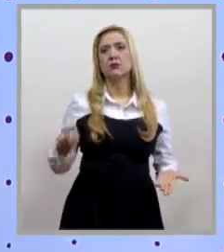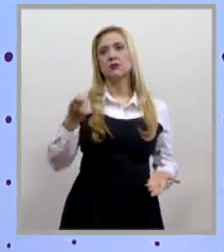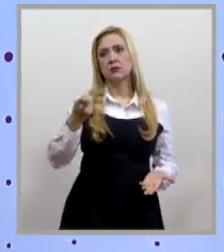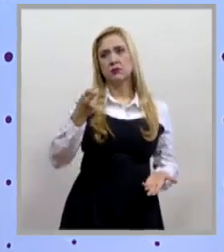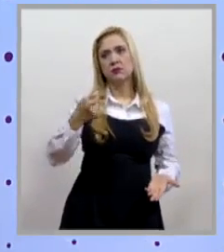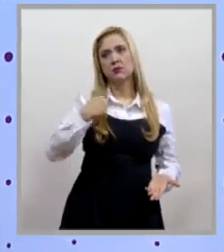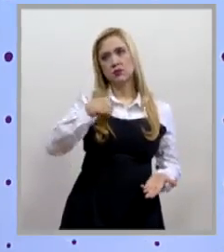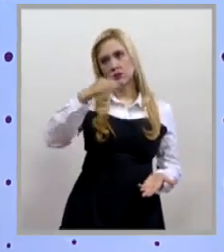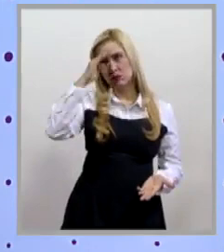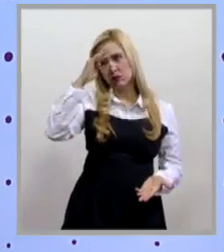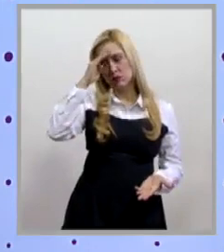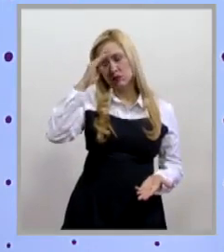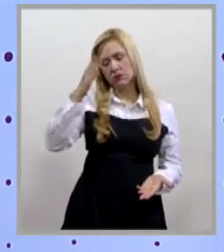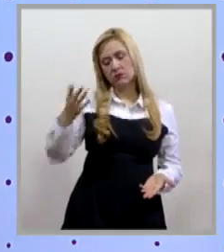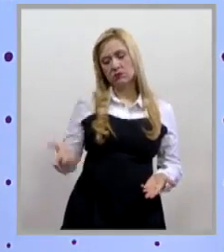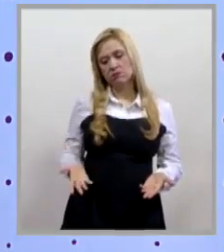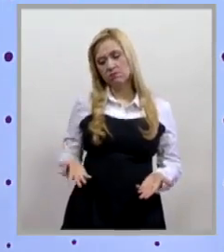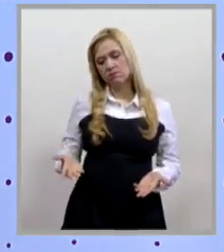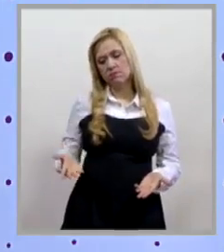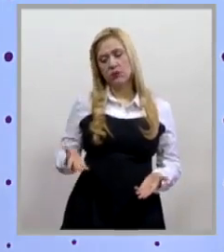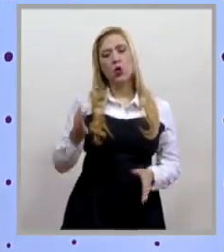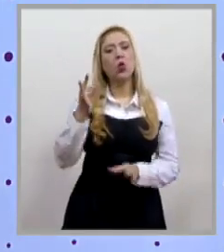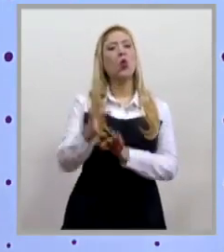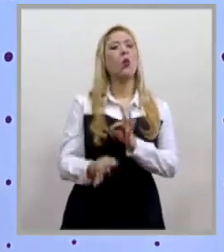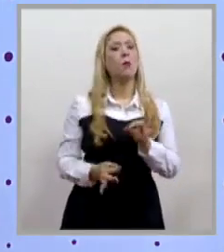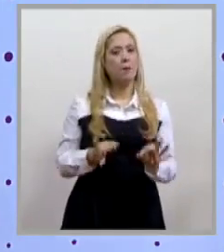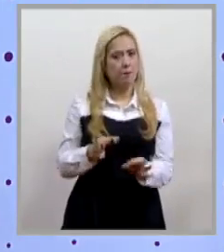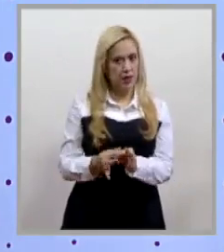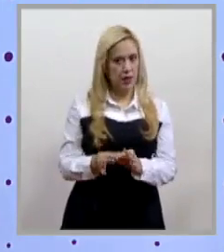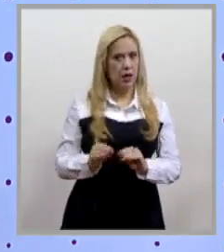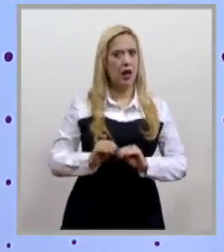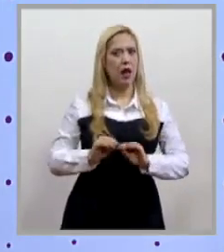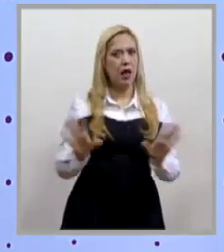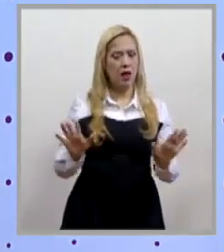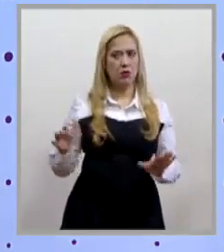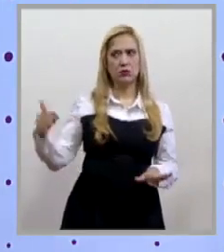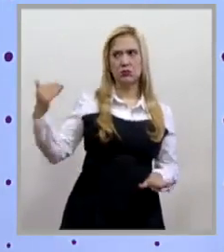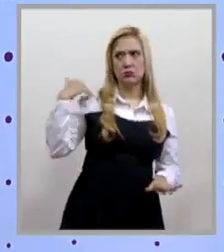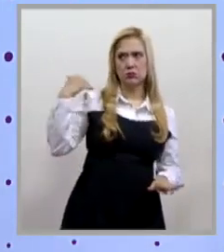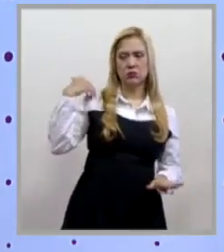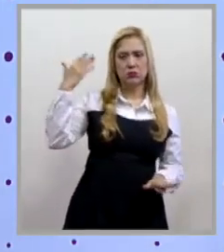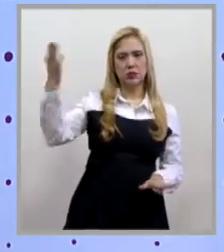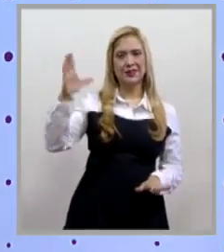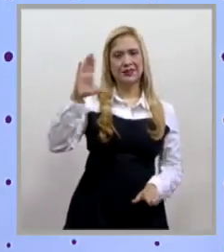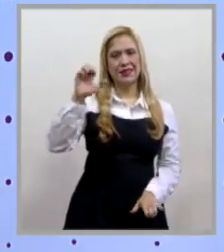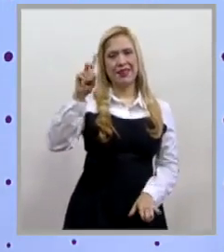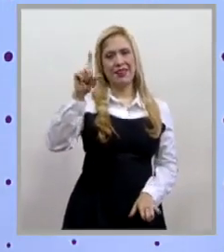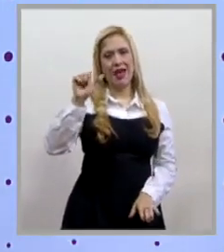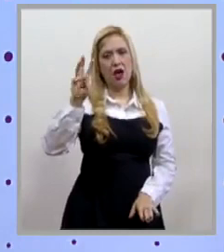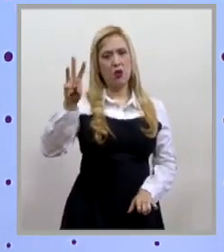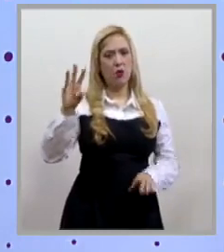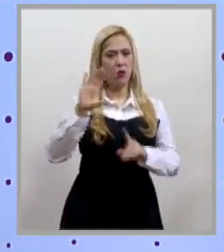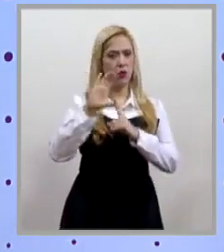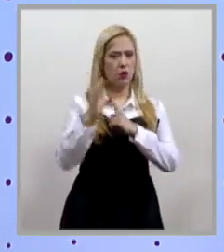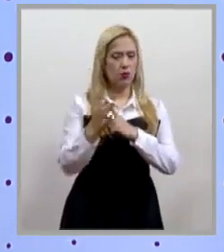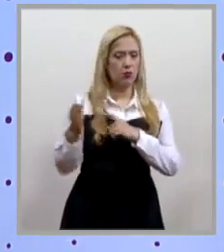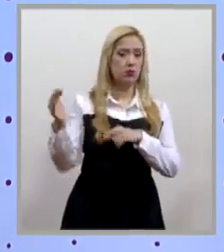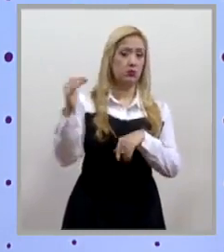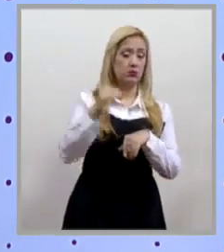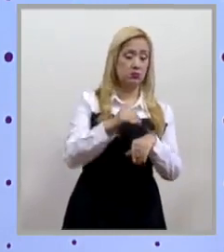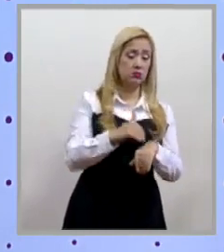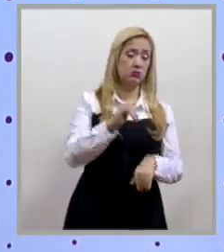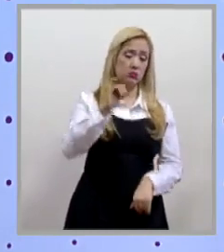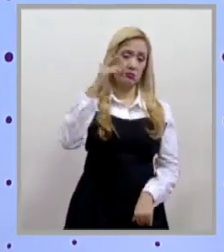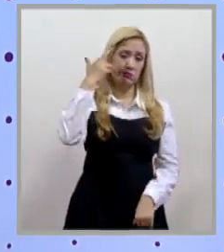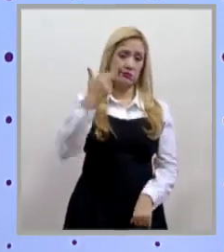pudiéramos inclinarlos, cumplir, por supuesto, la observación del comité CEDAW en ese sentido, pero creo